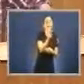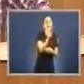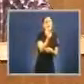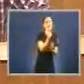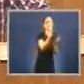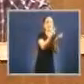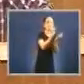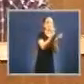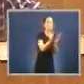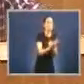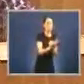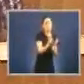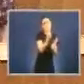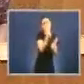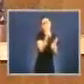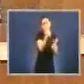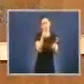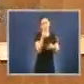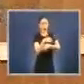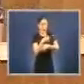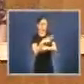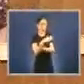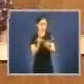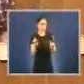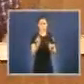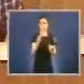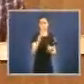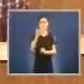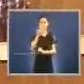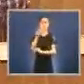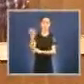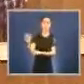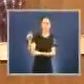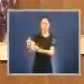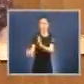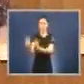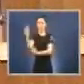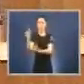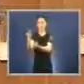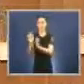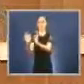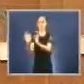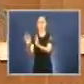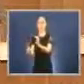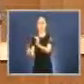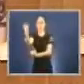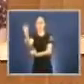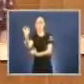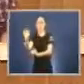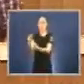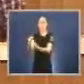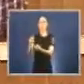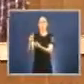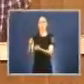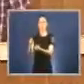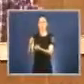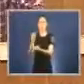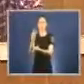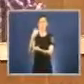IRPF, pero o aforro non compensa en absoluto o incremento do IBE e dos impostos especiais ou do imposto de